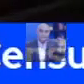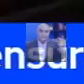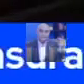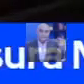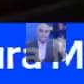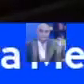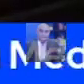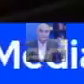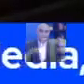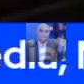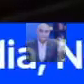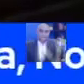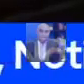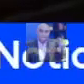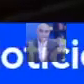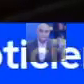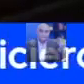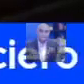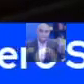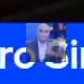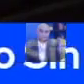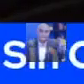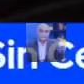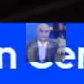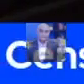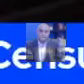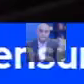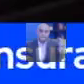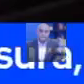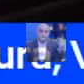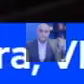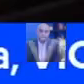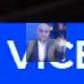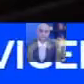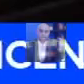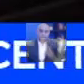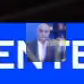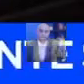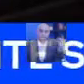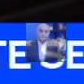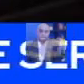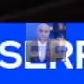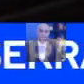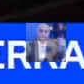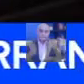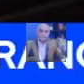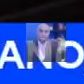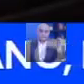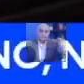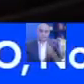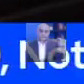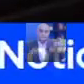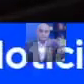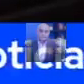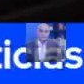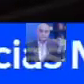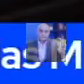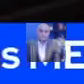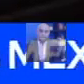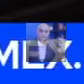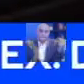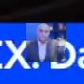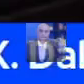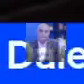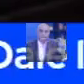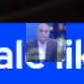como Egipto, incluso como en España. ¿En qué se caracteriza esta era del salvajismo? La era del salvajismo